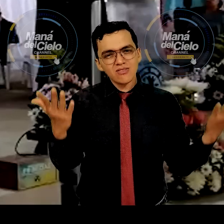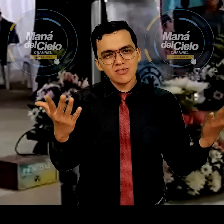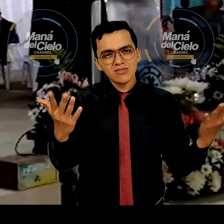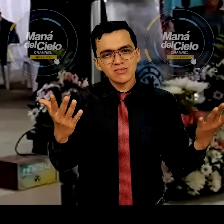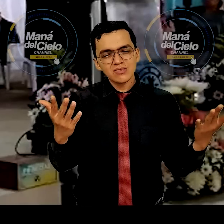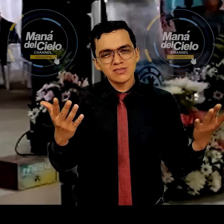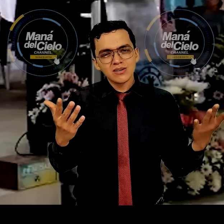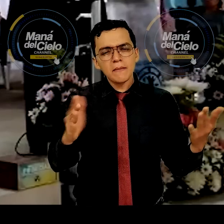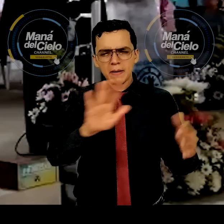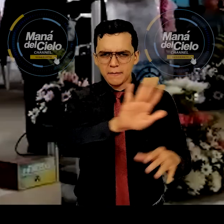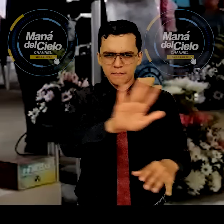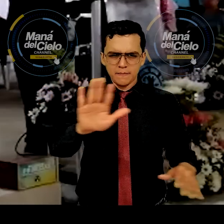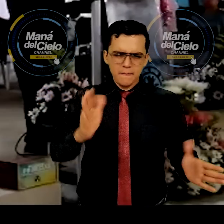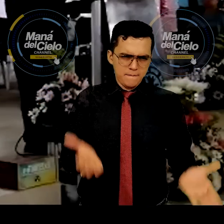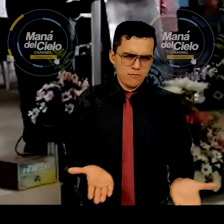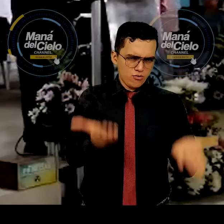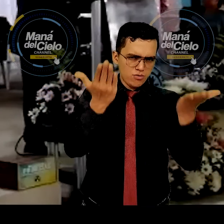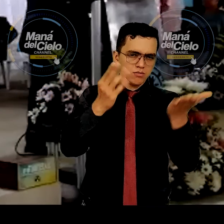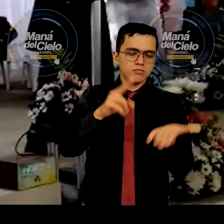Y le voy a decir una cosa.